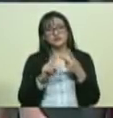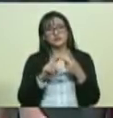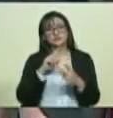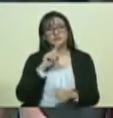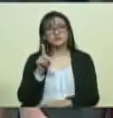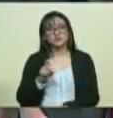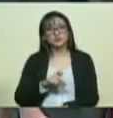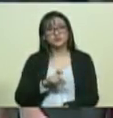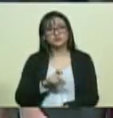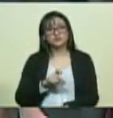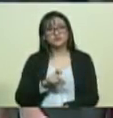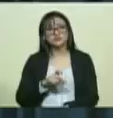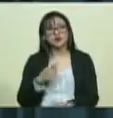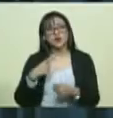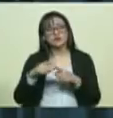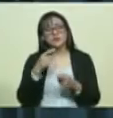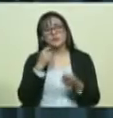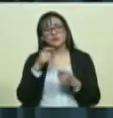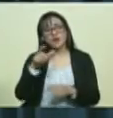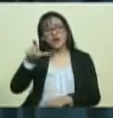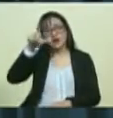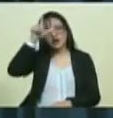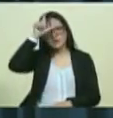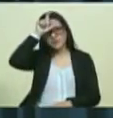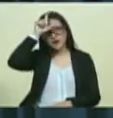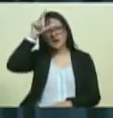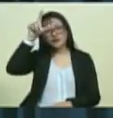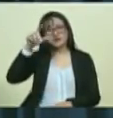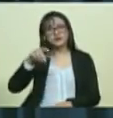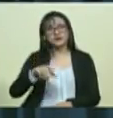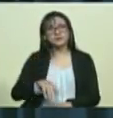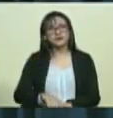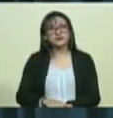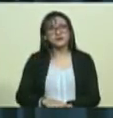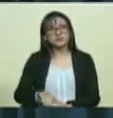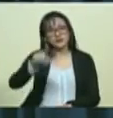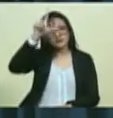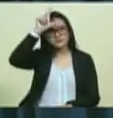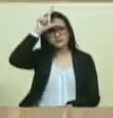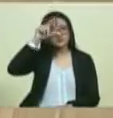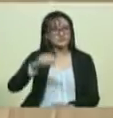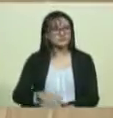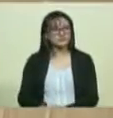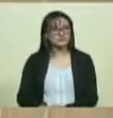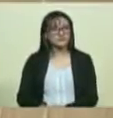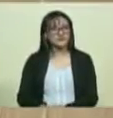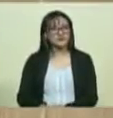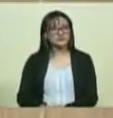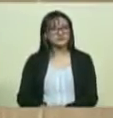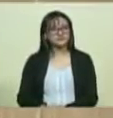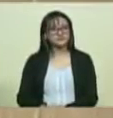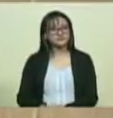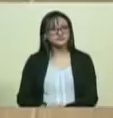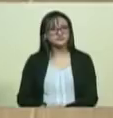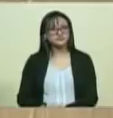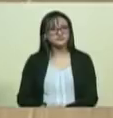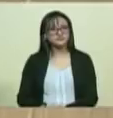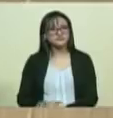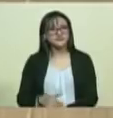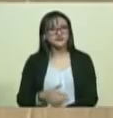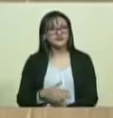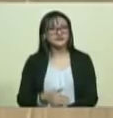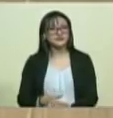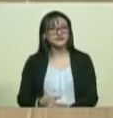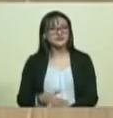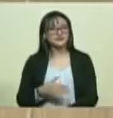vivir de dosel en radio de alemania buenos días considera saber si